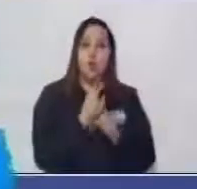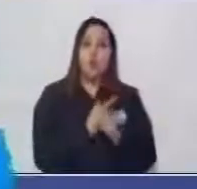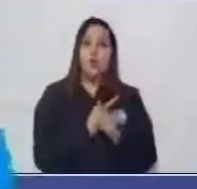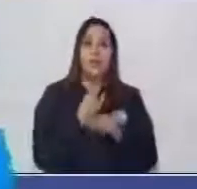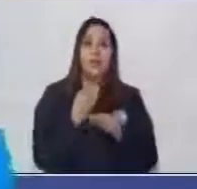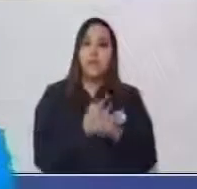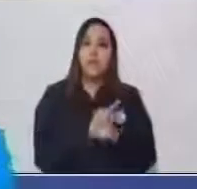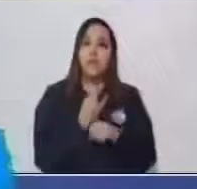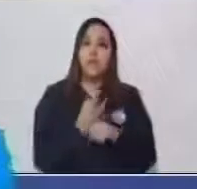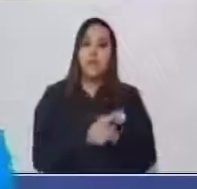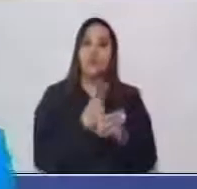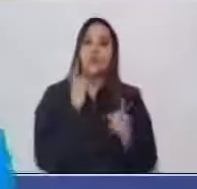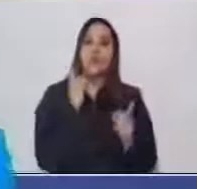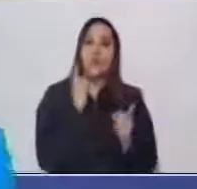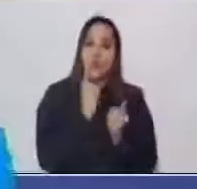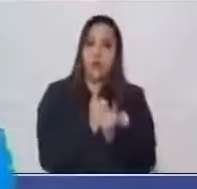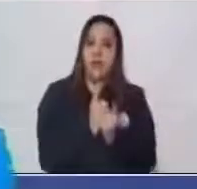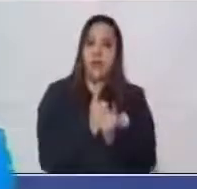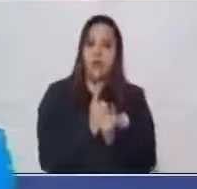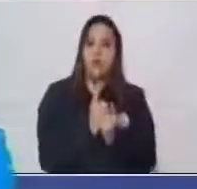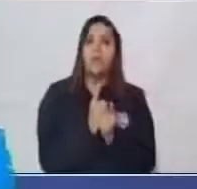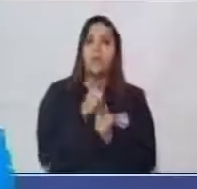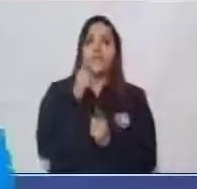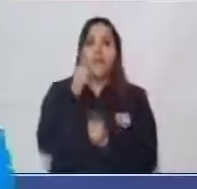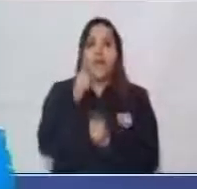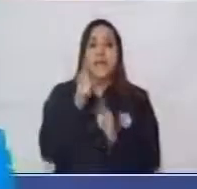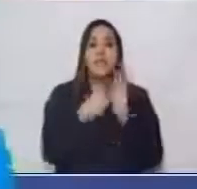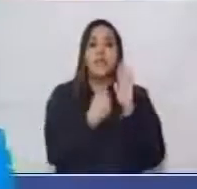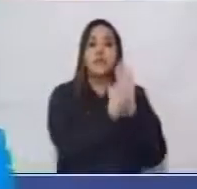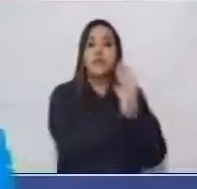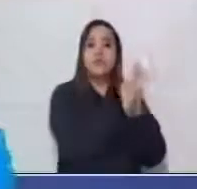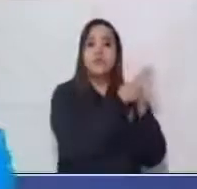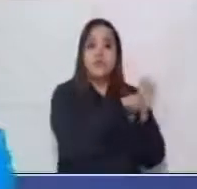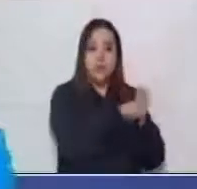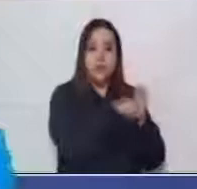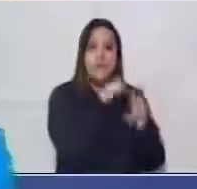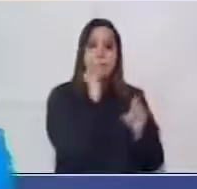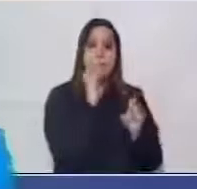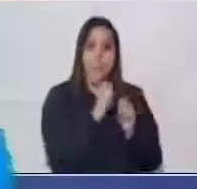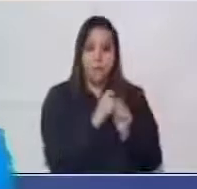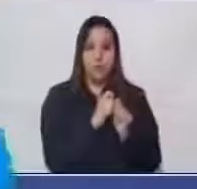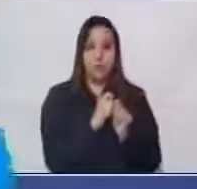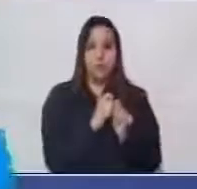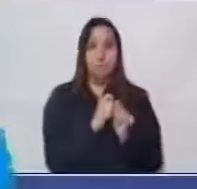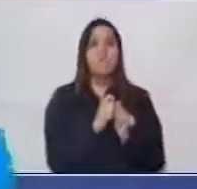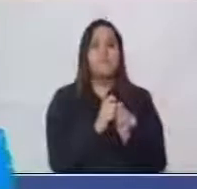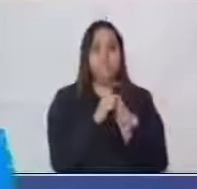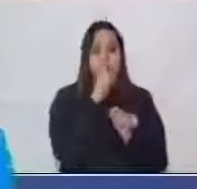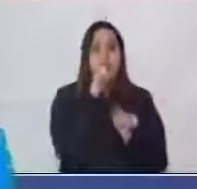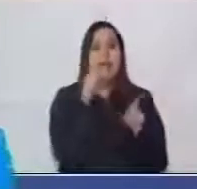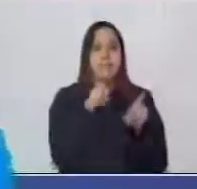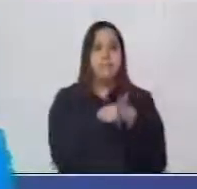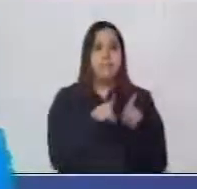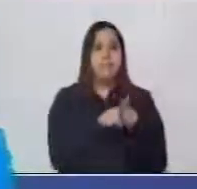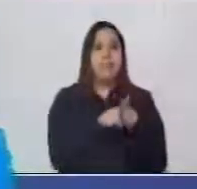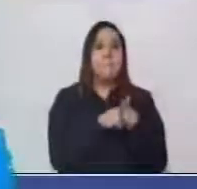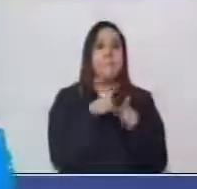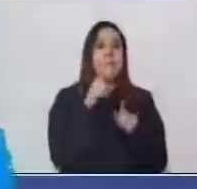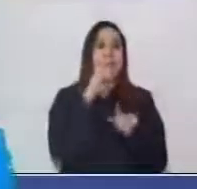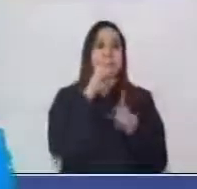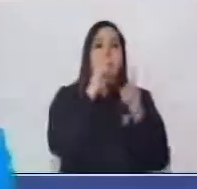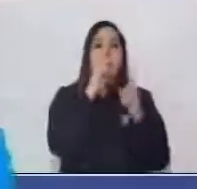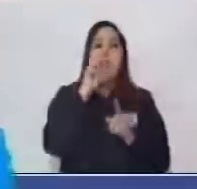el uso normativo que se le da a los signos de puntuación. Esto entra también dentro de la ortografía,